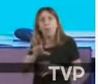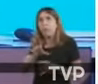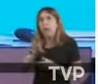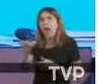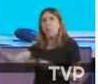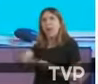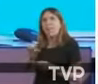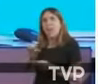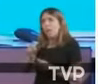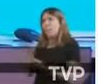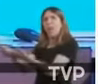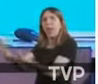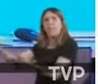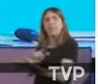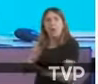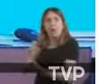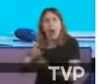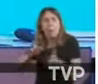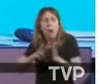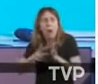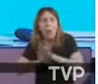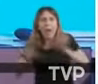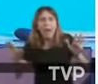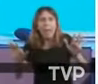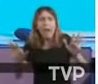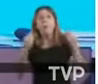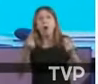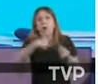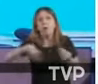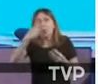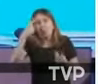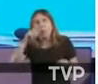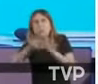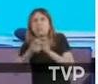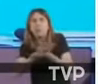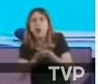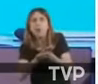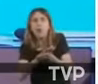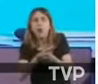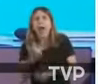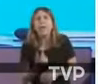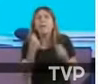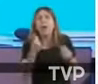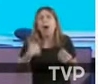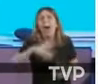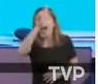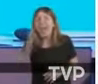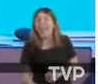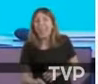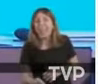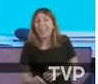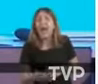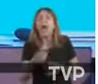cabo una reestructuración, que las reestructuraciones se den con firmeza, entendiendo además que hay una única caja de dólares en el país, que es el